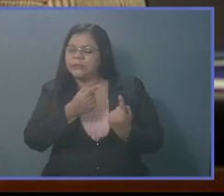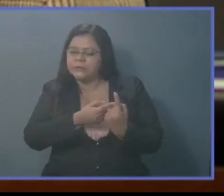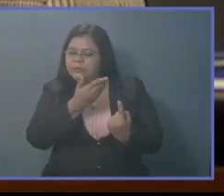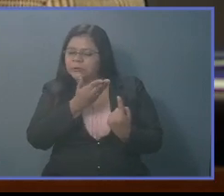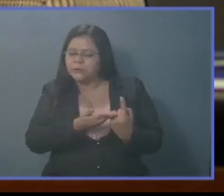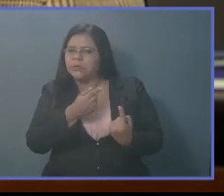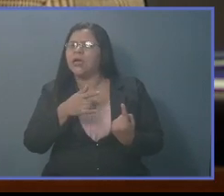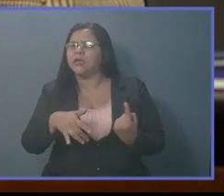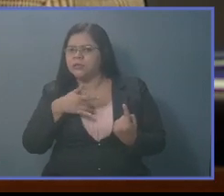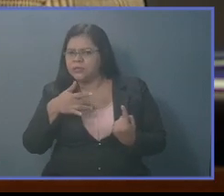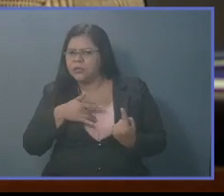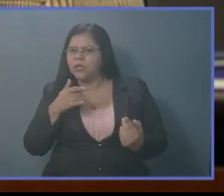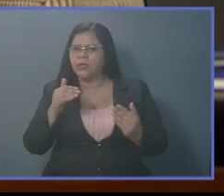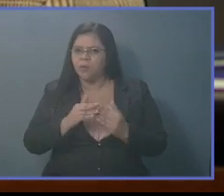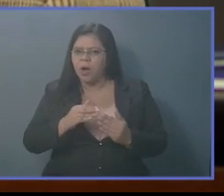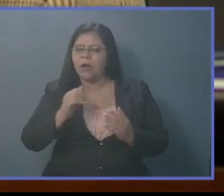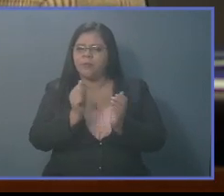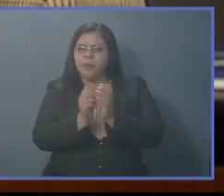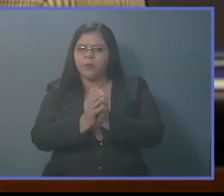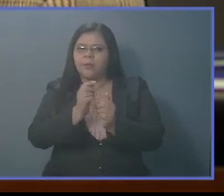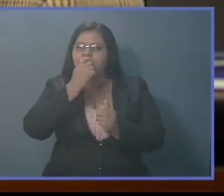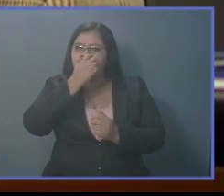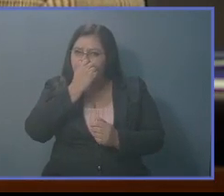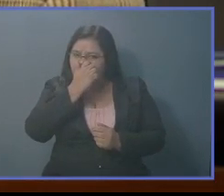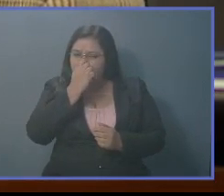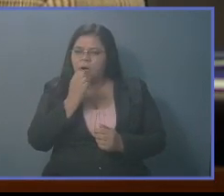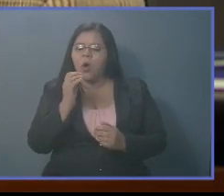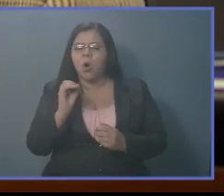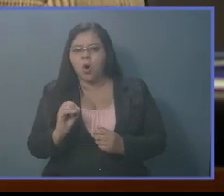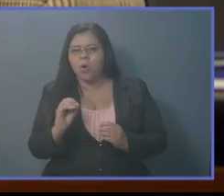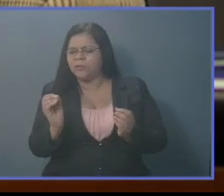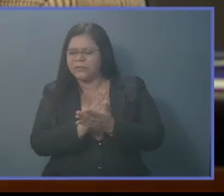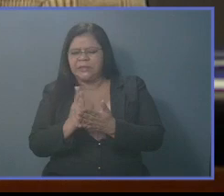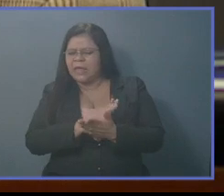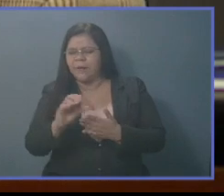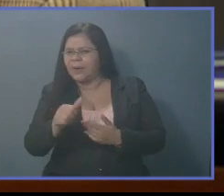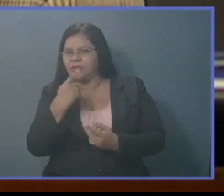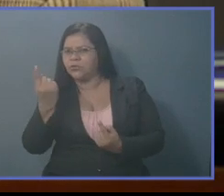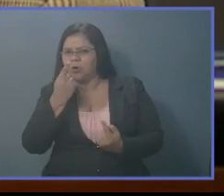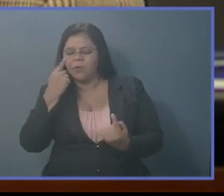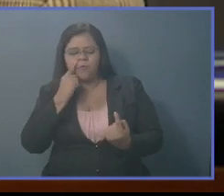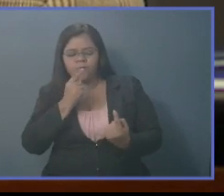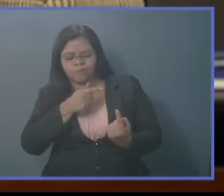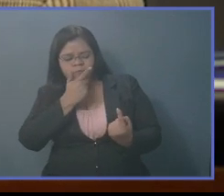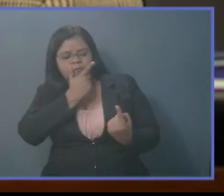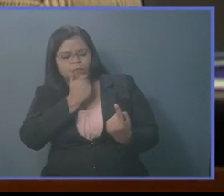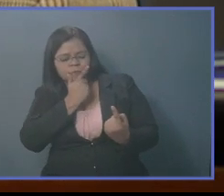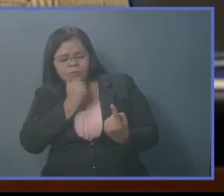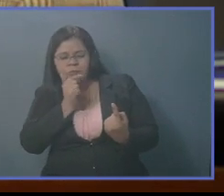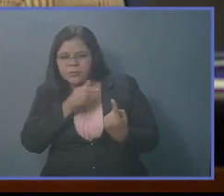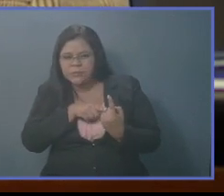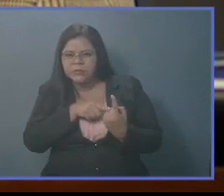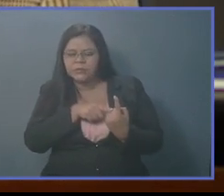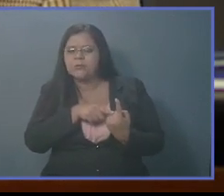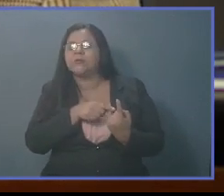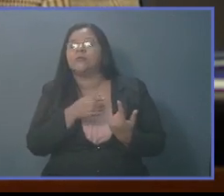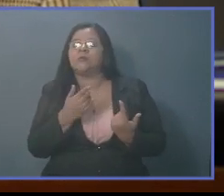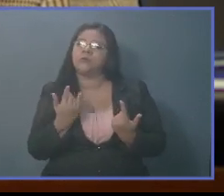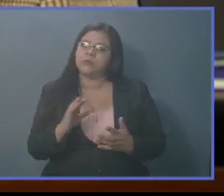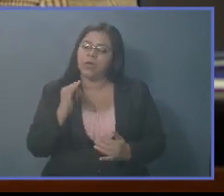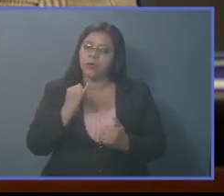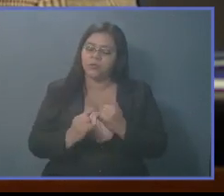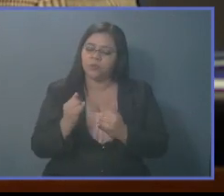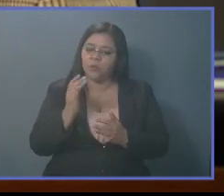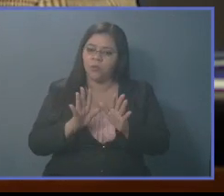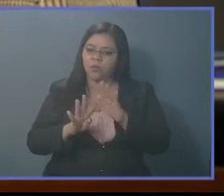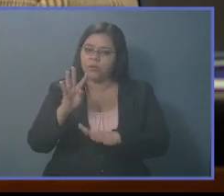presente sintomatología respiratoria aguda sin otra etiología que explique sus manifestaciones clínicas y que en los últimos 14